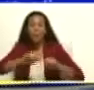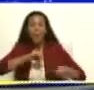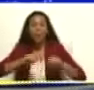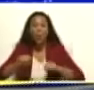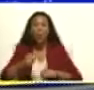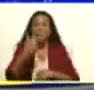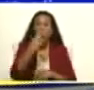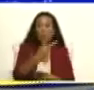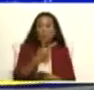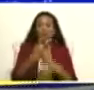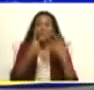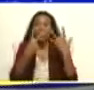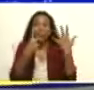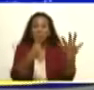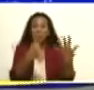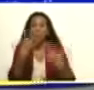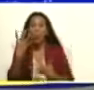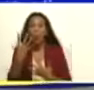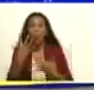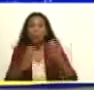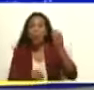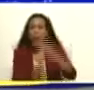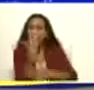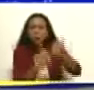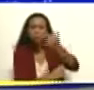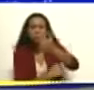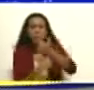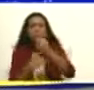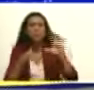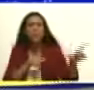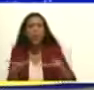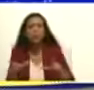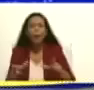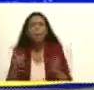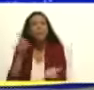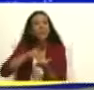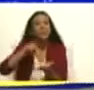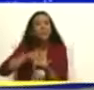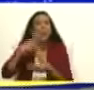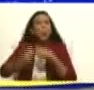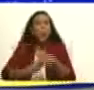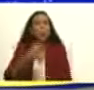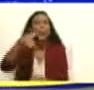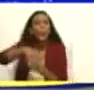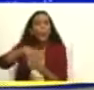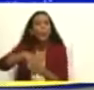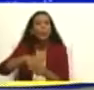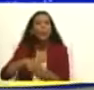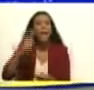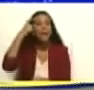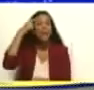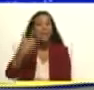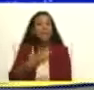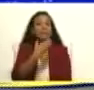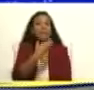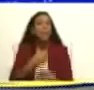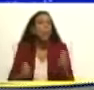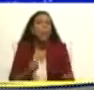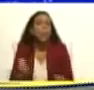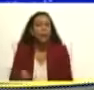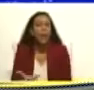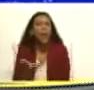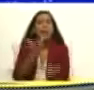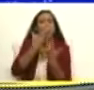los 264 columnas, se activen, participen y voten en el día histórico del 3 de diciembre.